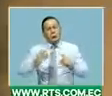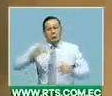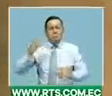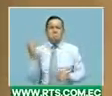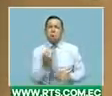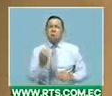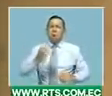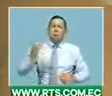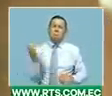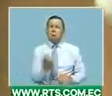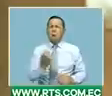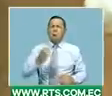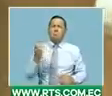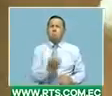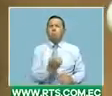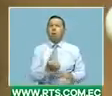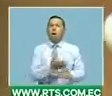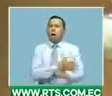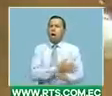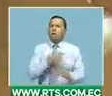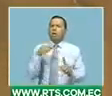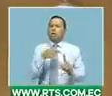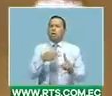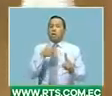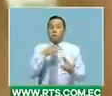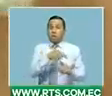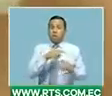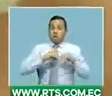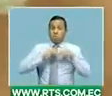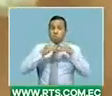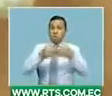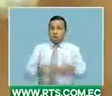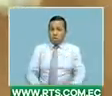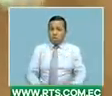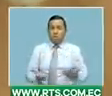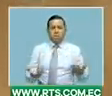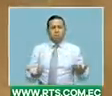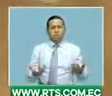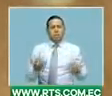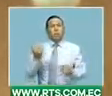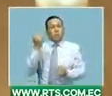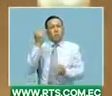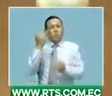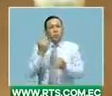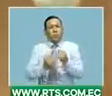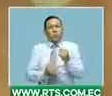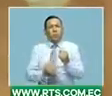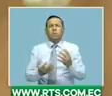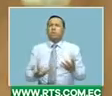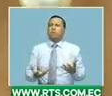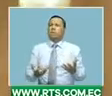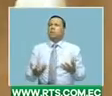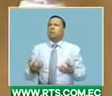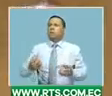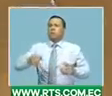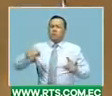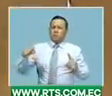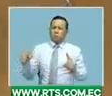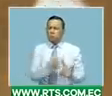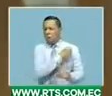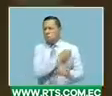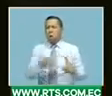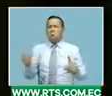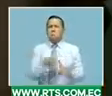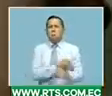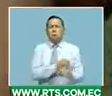una ocasión me empujó por las escaleras embarazada. La última ocasión me golpeó con la niña en los brazos, escupió a la